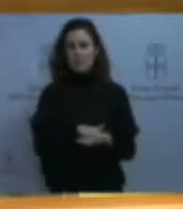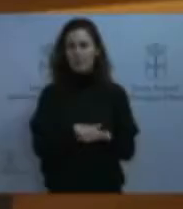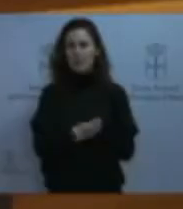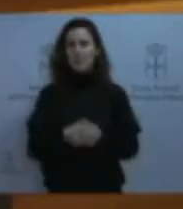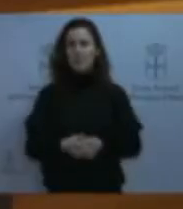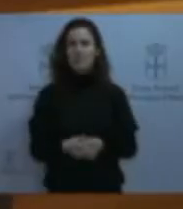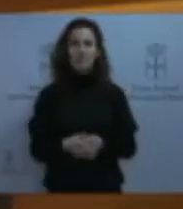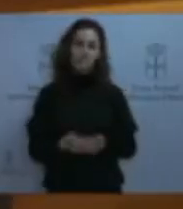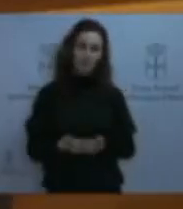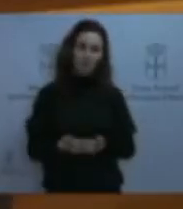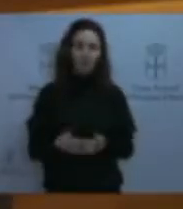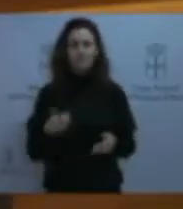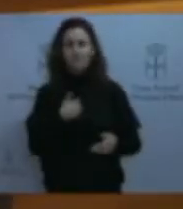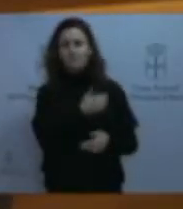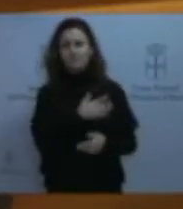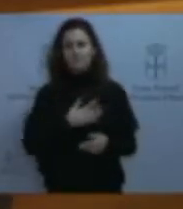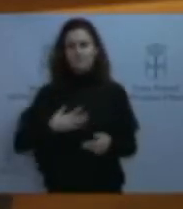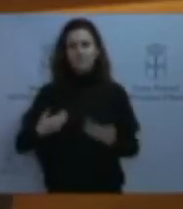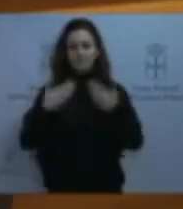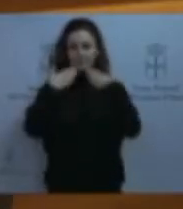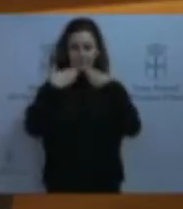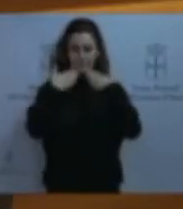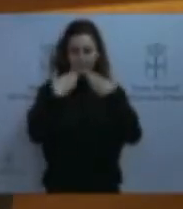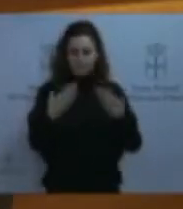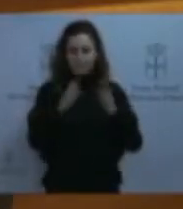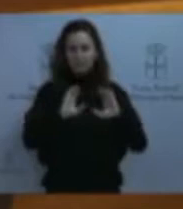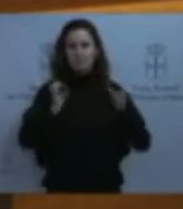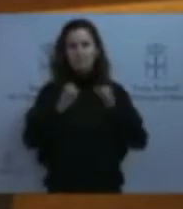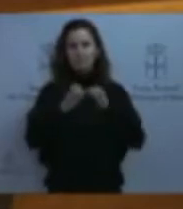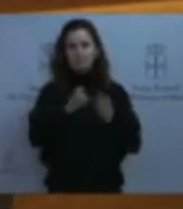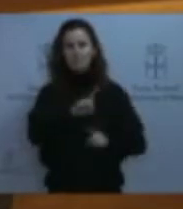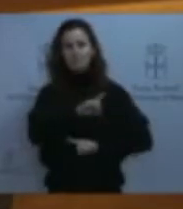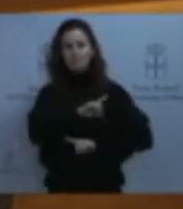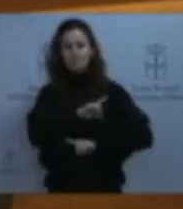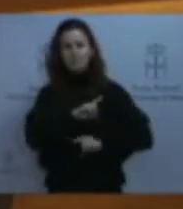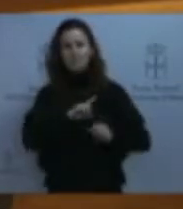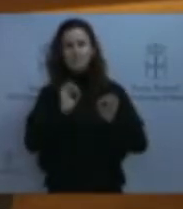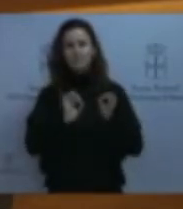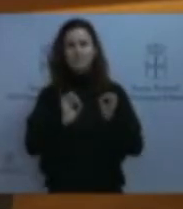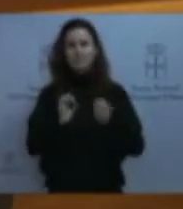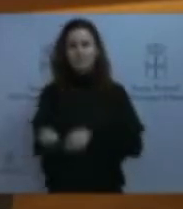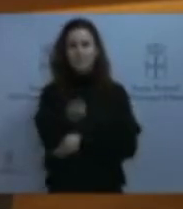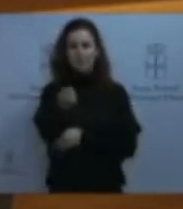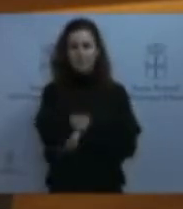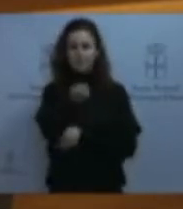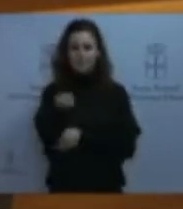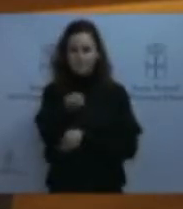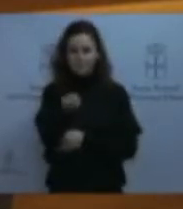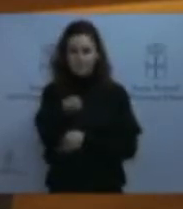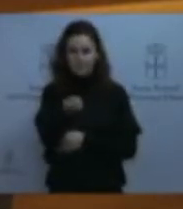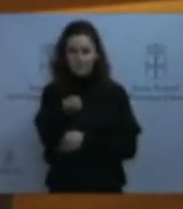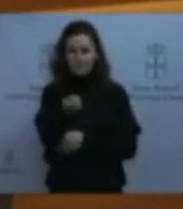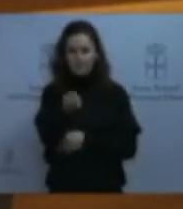Lo primero que quiero es dar las gracias a los equipos de vigilancia de extinción y de extinción de incendios y a los